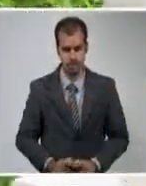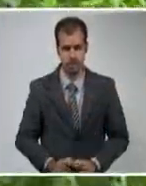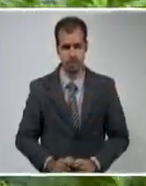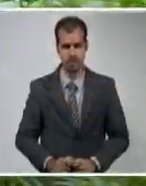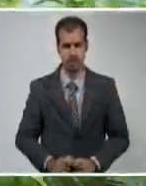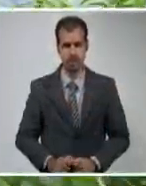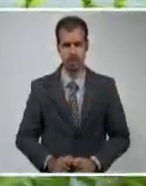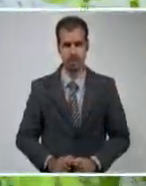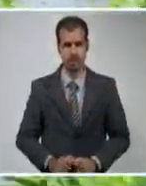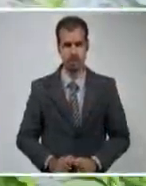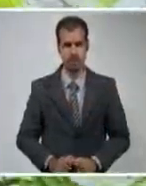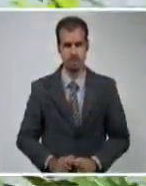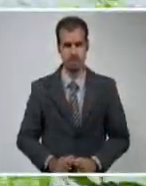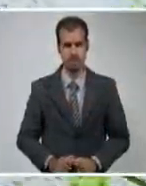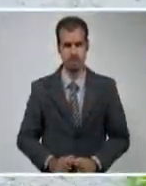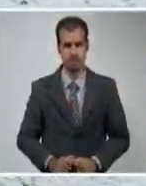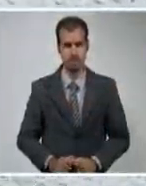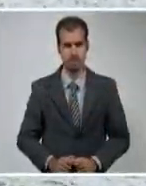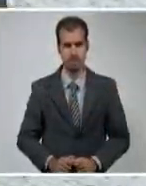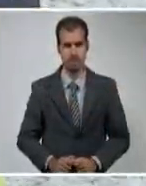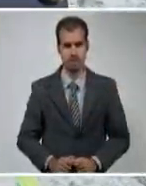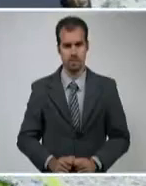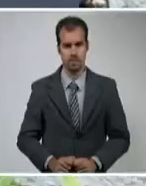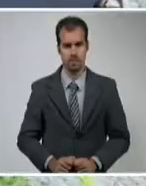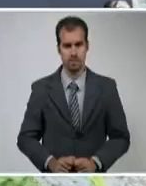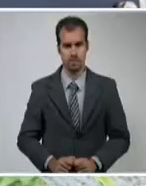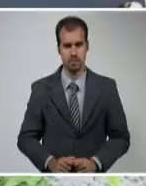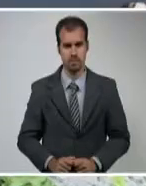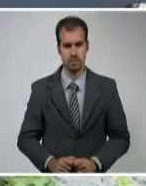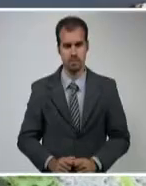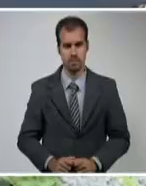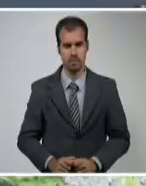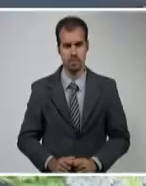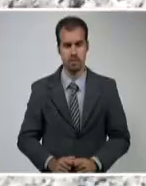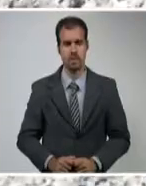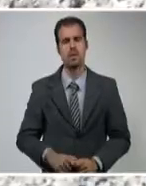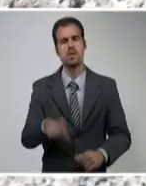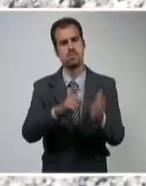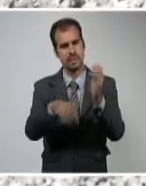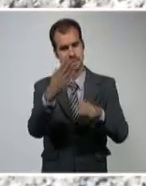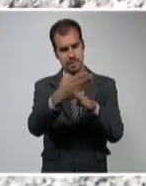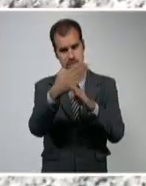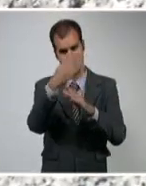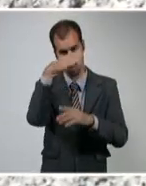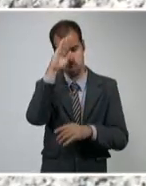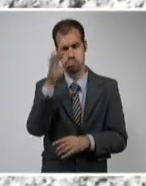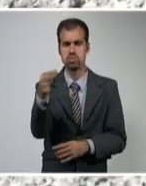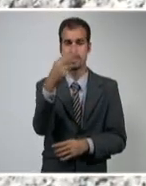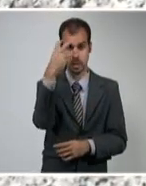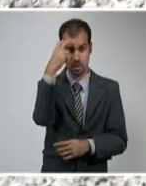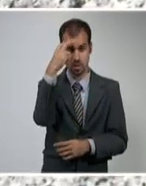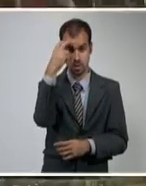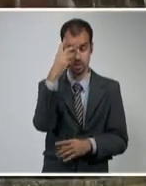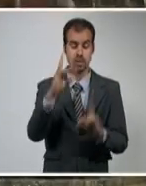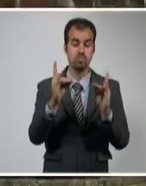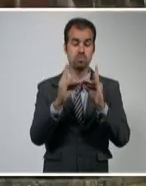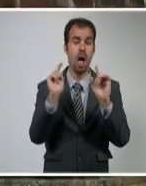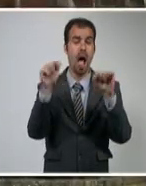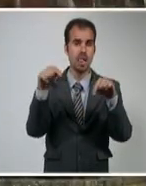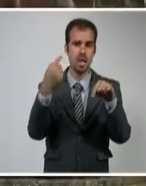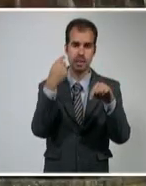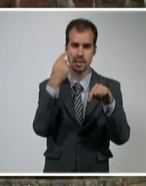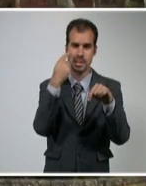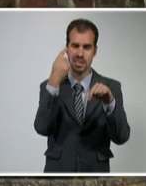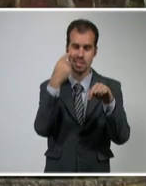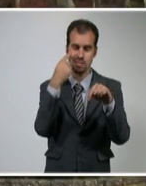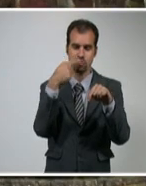Ni la bruma ni los amaneceres sin sol del municipio de Segundo Frente en Santiago de Cuba hacen invisibles a esta piedra ubicada a los pies